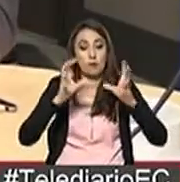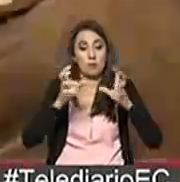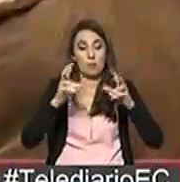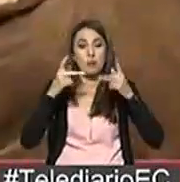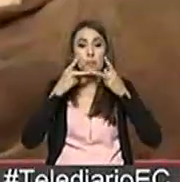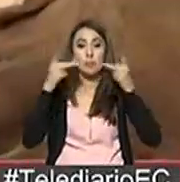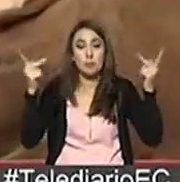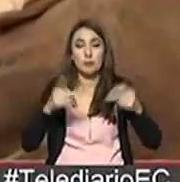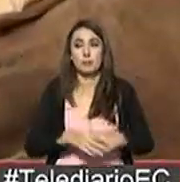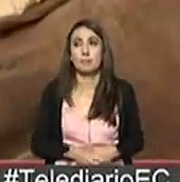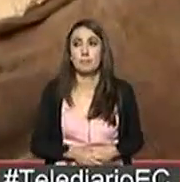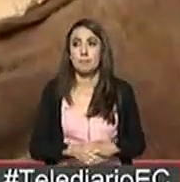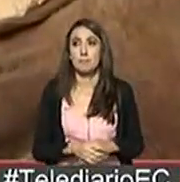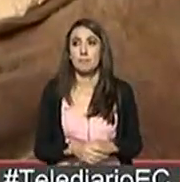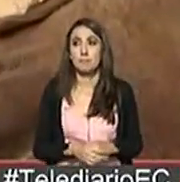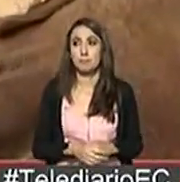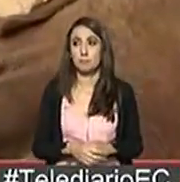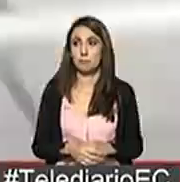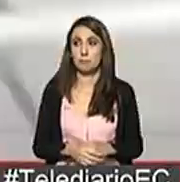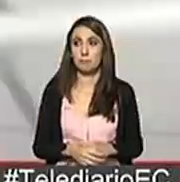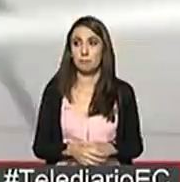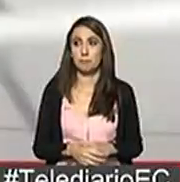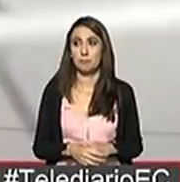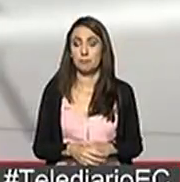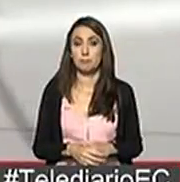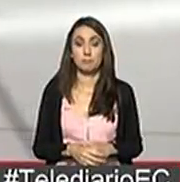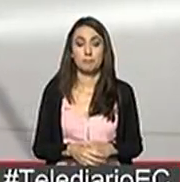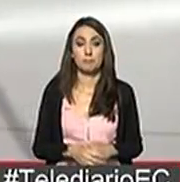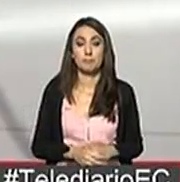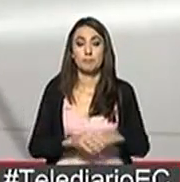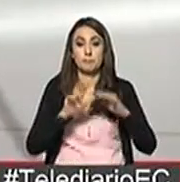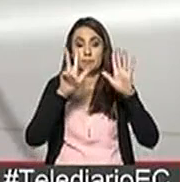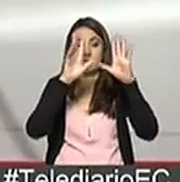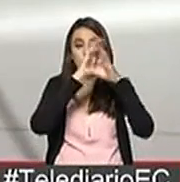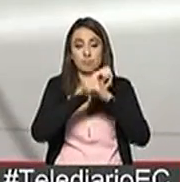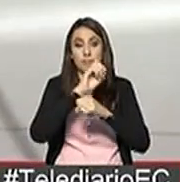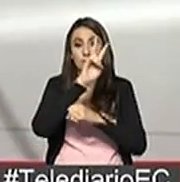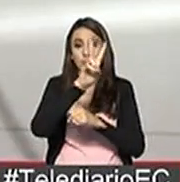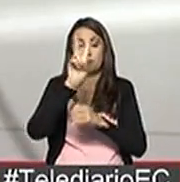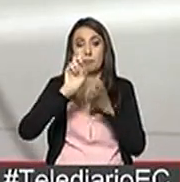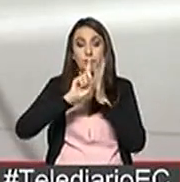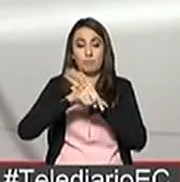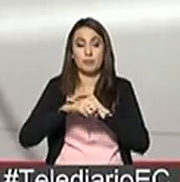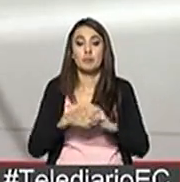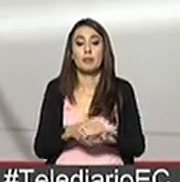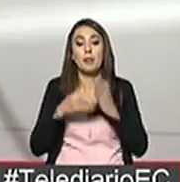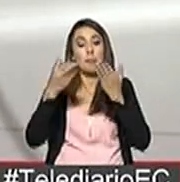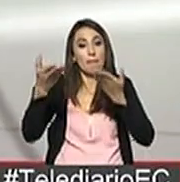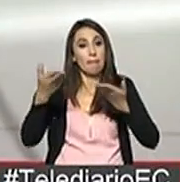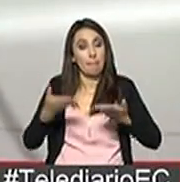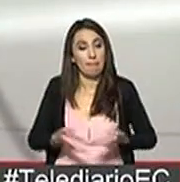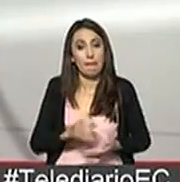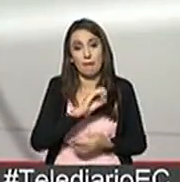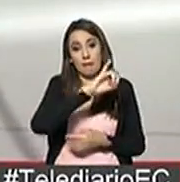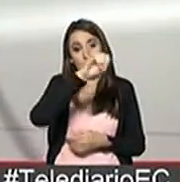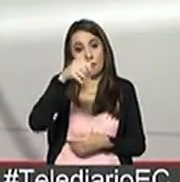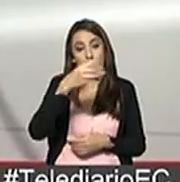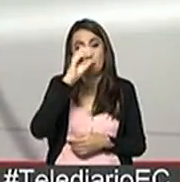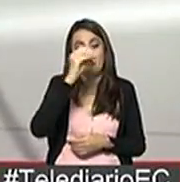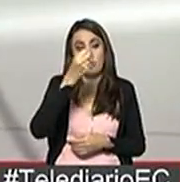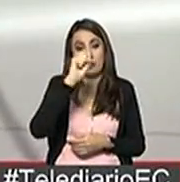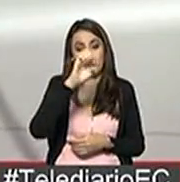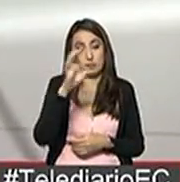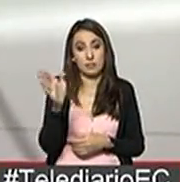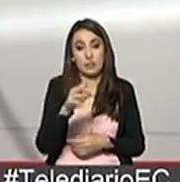Quito. Javier Ceballos, Medios Públicos. 20 horas 22 minutos. Esta noche nos acompaña José Pinos, presidente de